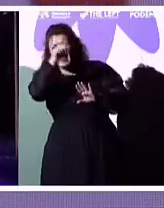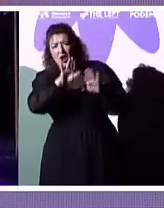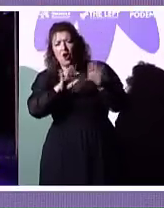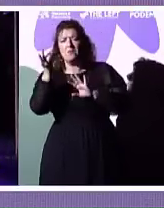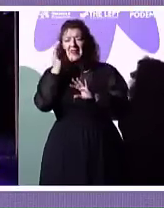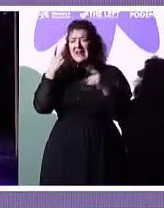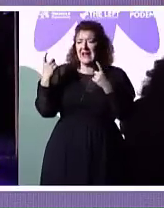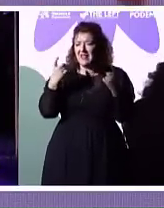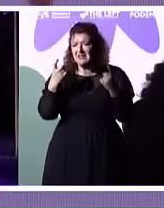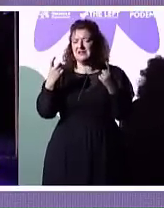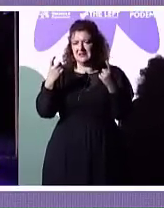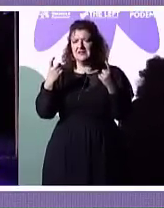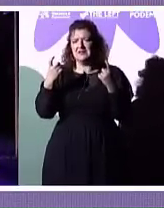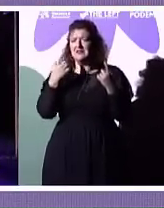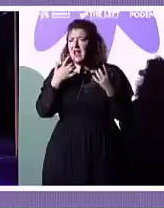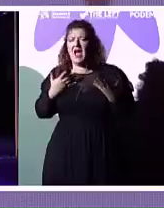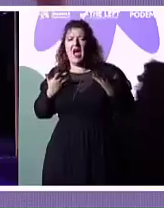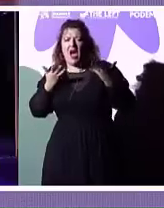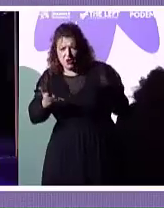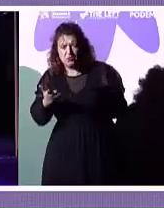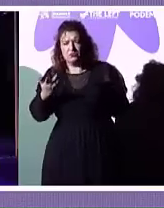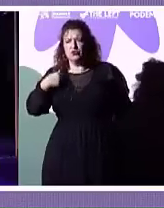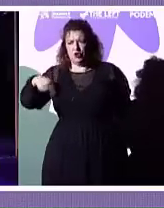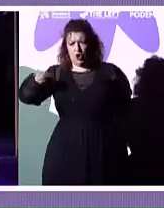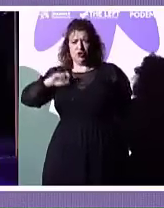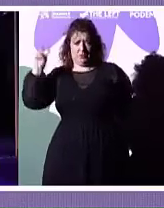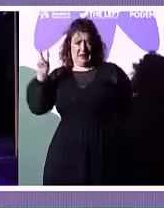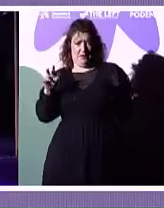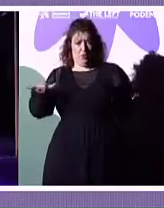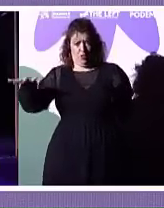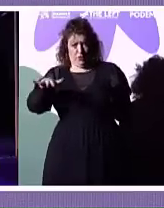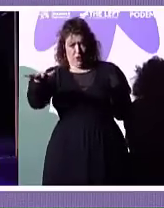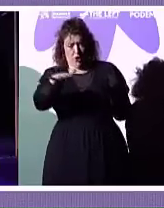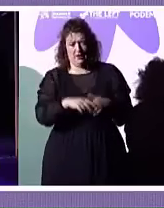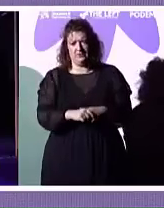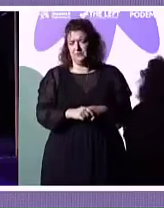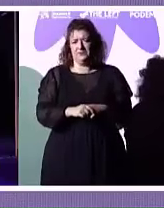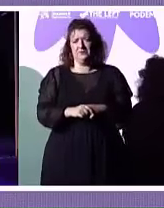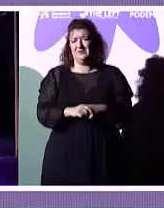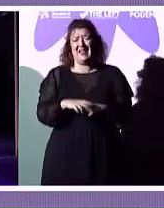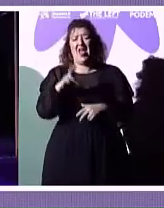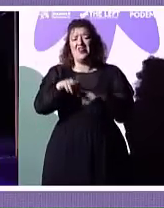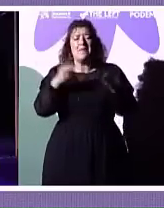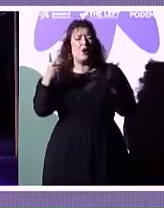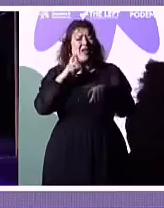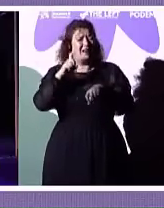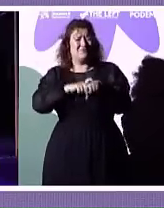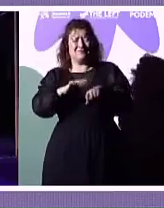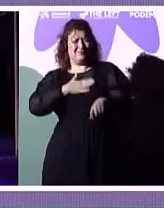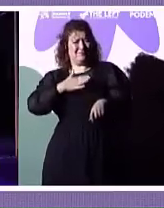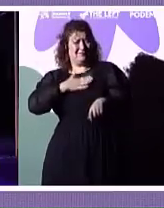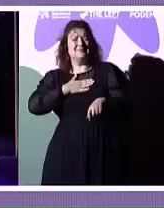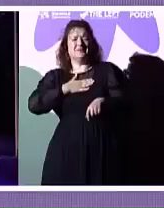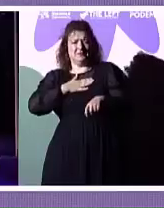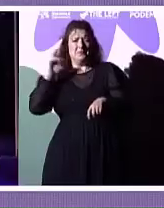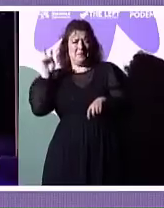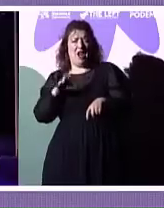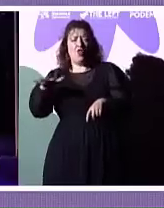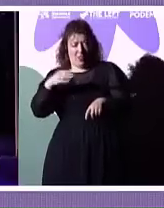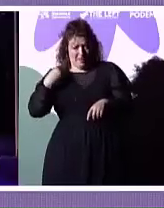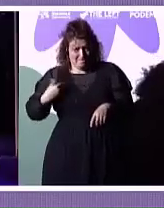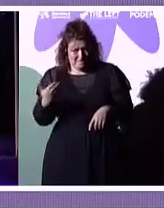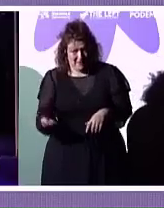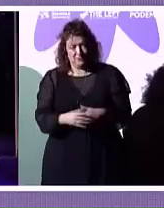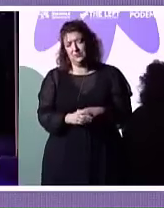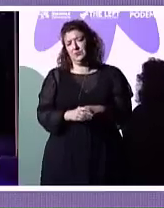necesita una mano tendida venimos de la mejor tradición democrática de nuestros pueblos compañeras y